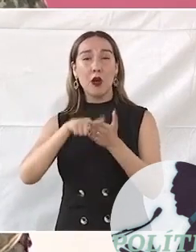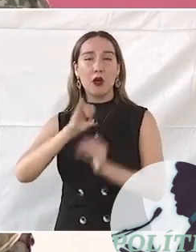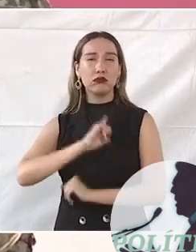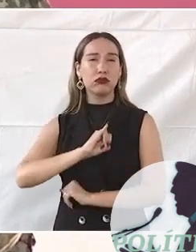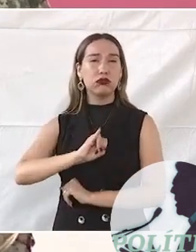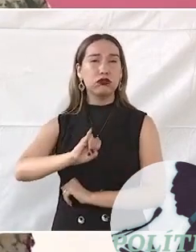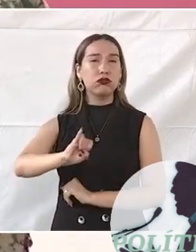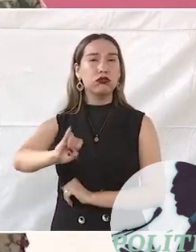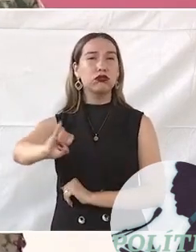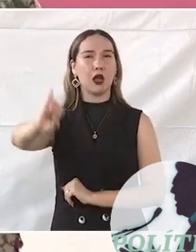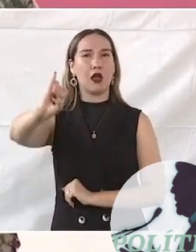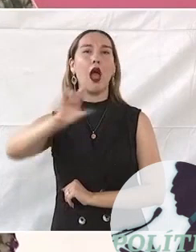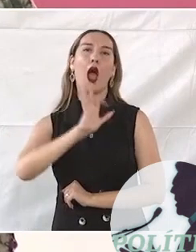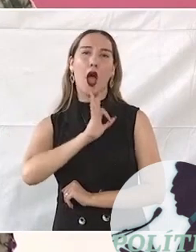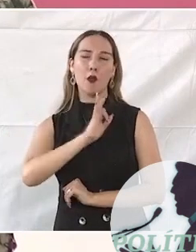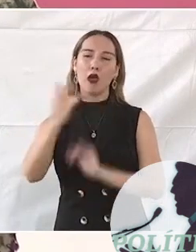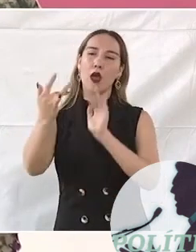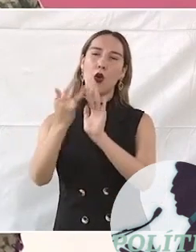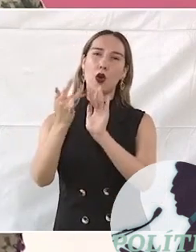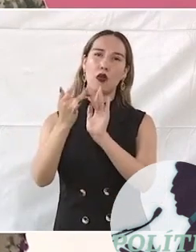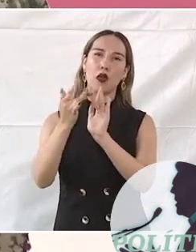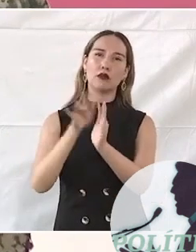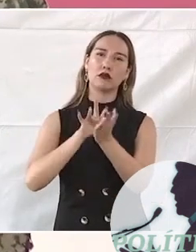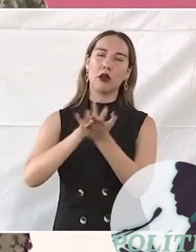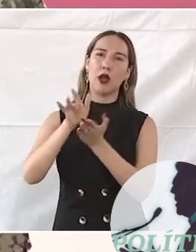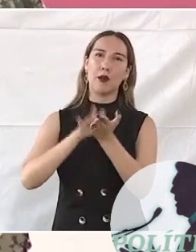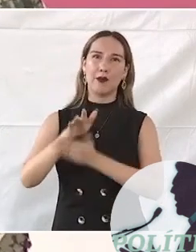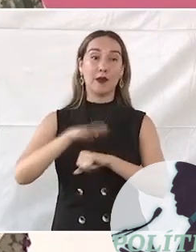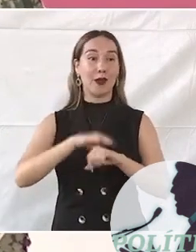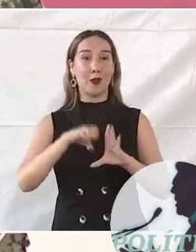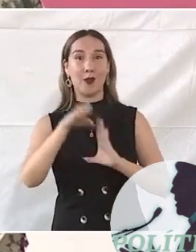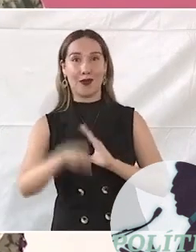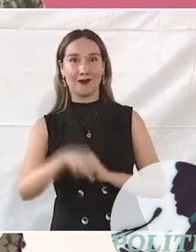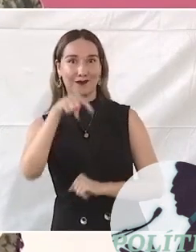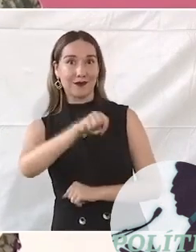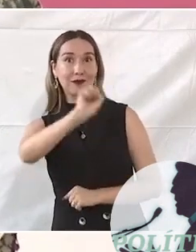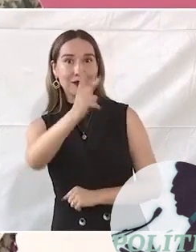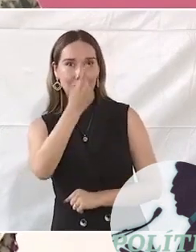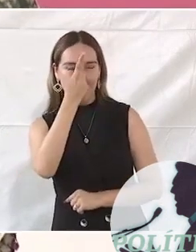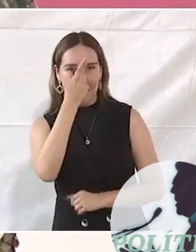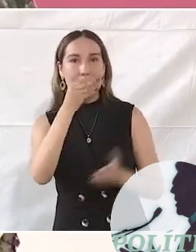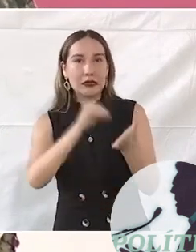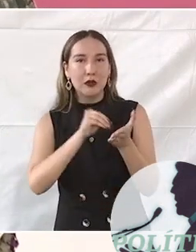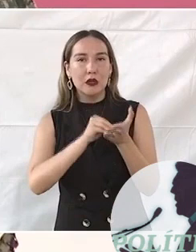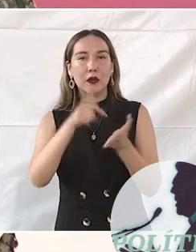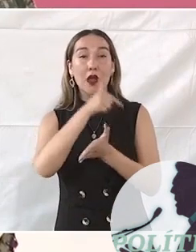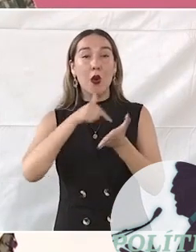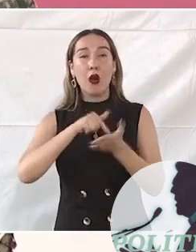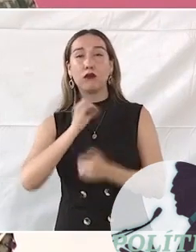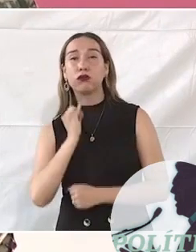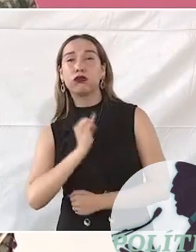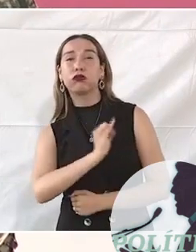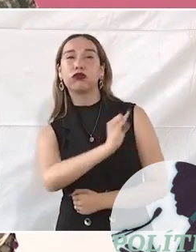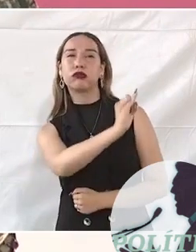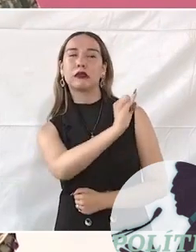nacional, como sucede aquí en San Luis Potosí, donde seguimos avanzando en esta importante tarea y para garantizar